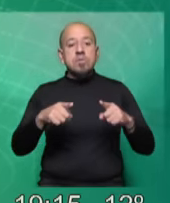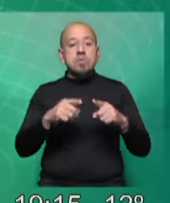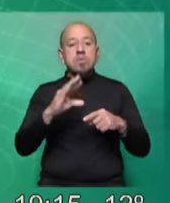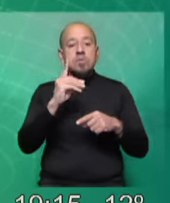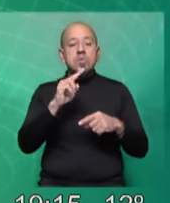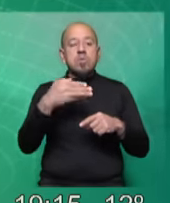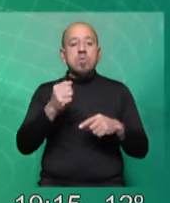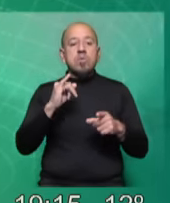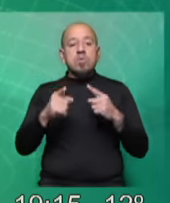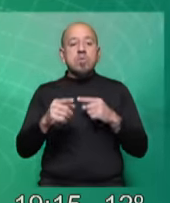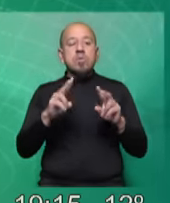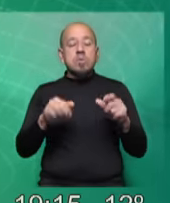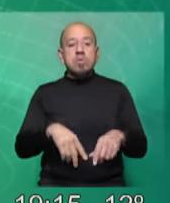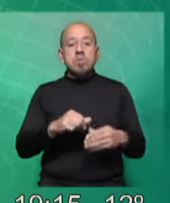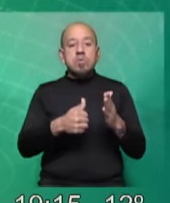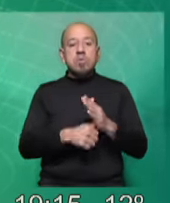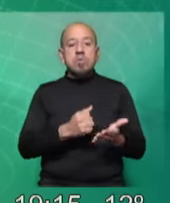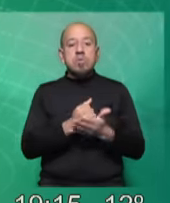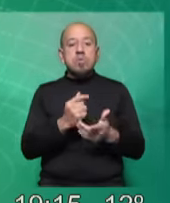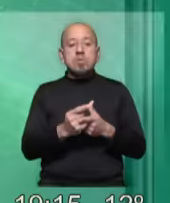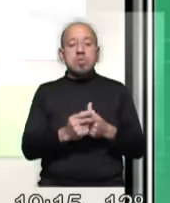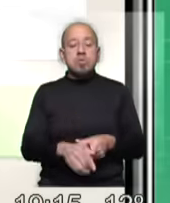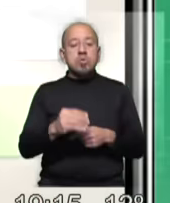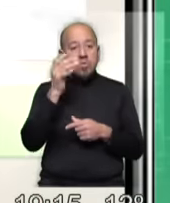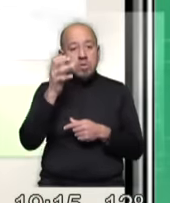detenido en Dubái por documento falso? Es un narco uruguayo